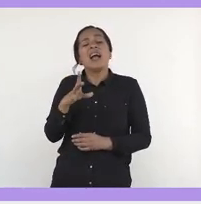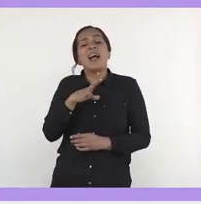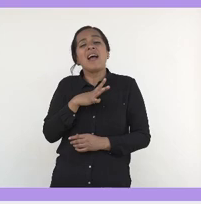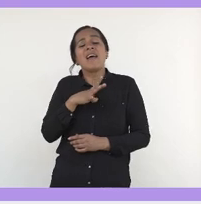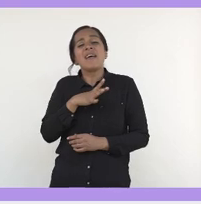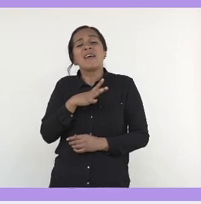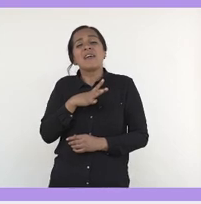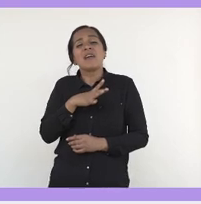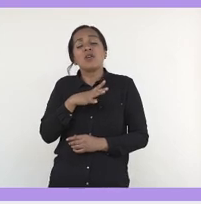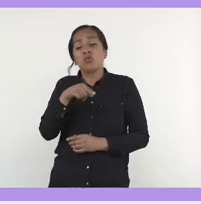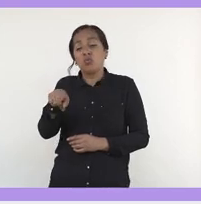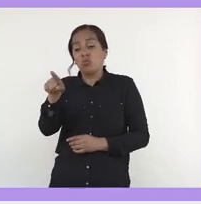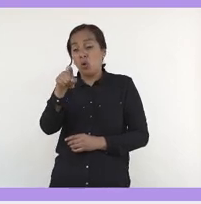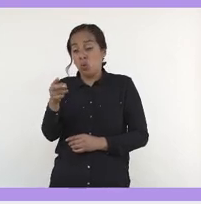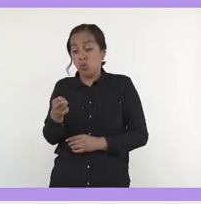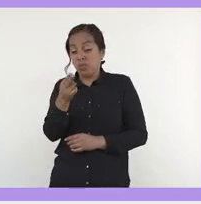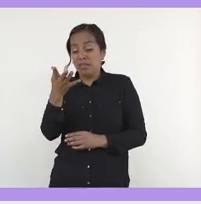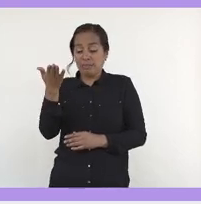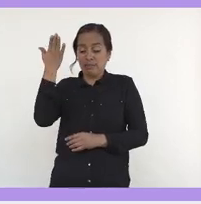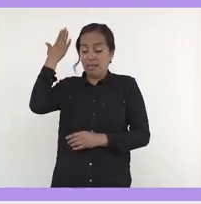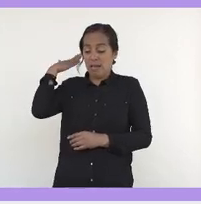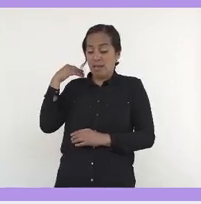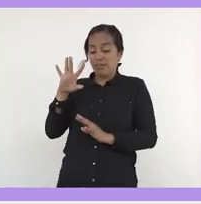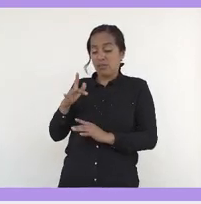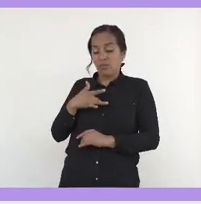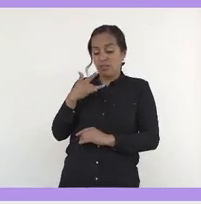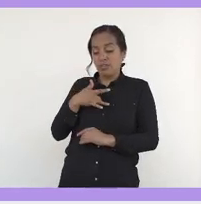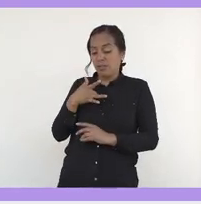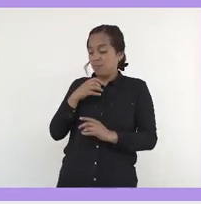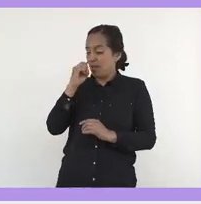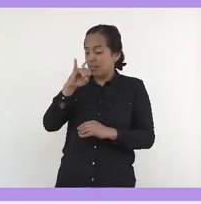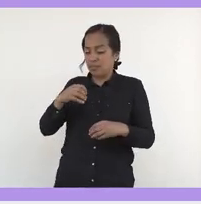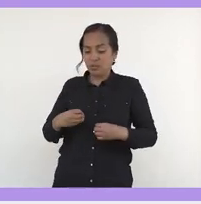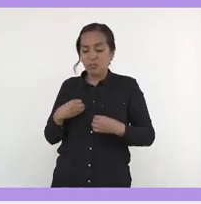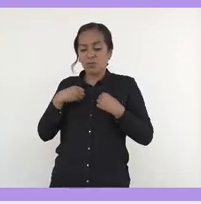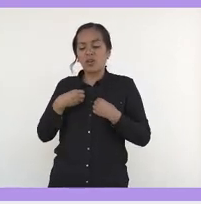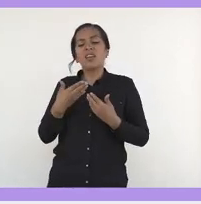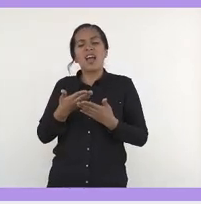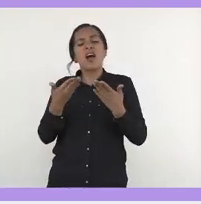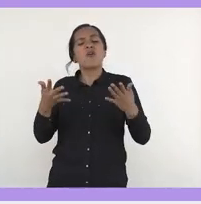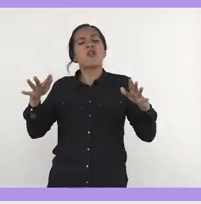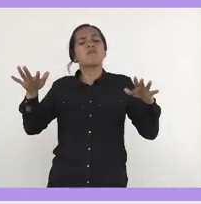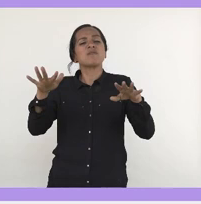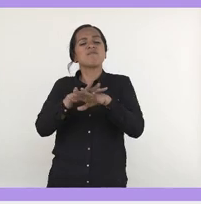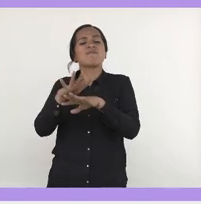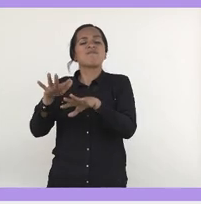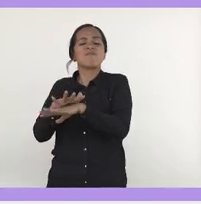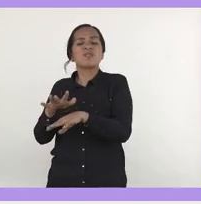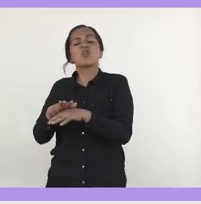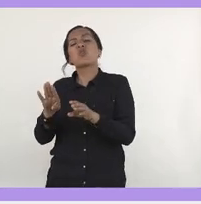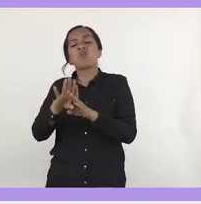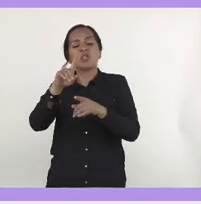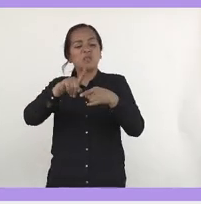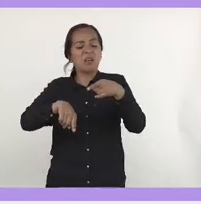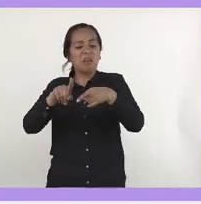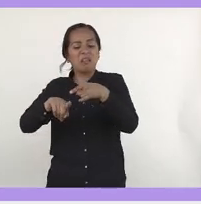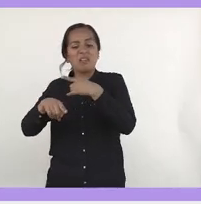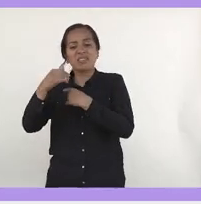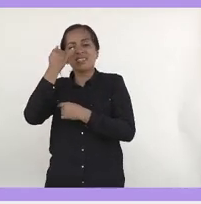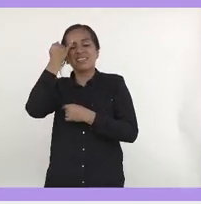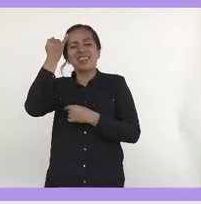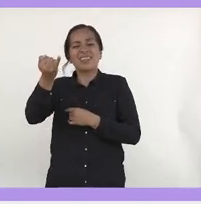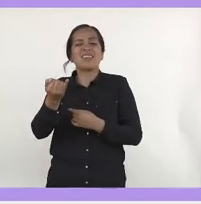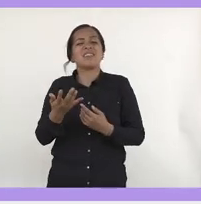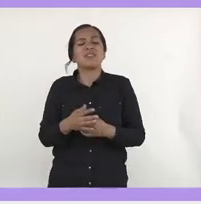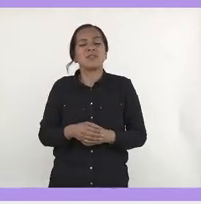encontrado Y ustedes que lo vivían antes y que hoy lo lo ven desarrollado Cómo se van rompiendo esos paradigmas en a nivel cultural a nivel